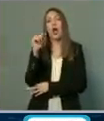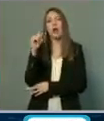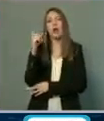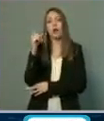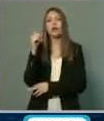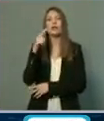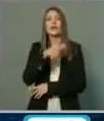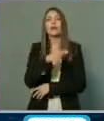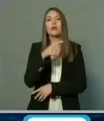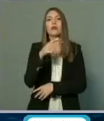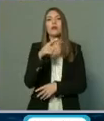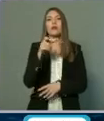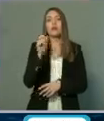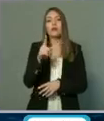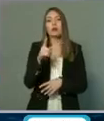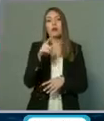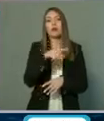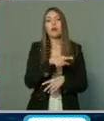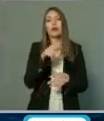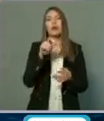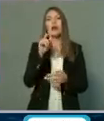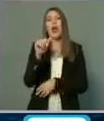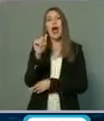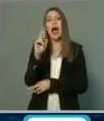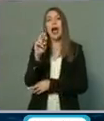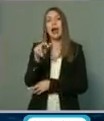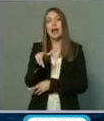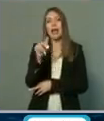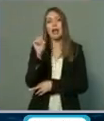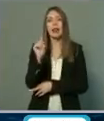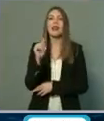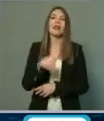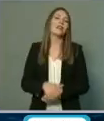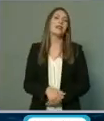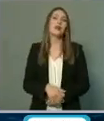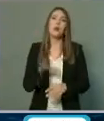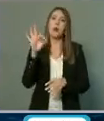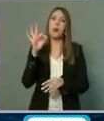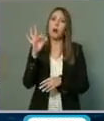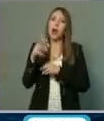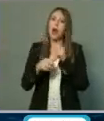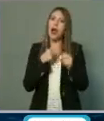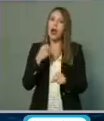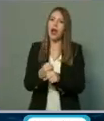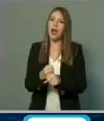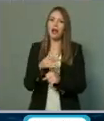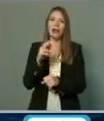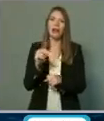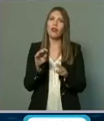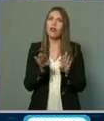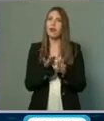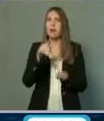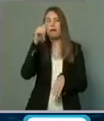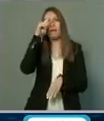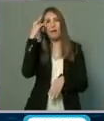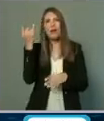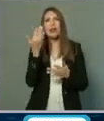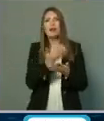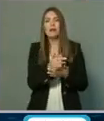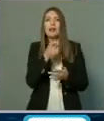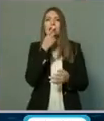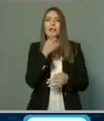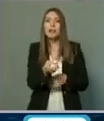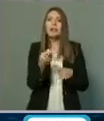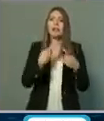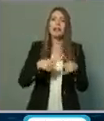del 440. Wow, 40 años no se dice nada fácil. Y además, justo con todas las lesiones que nos estabas comentando,